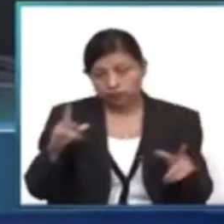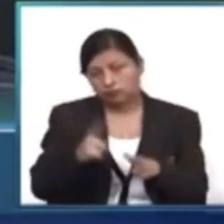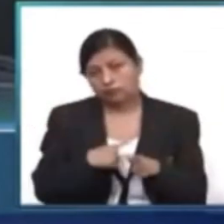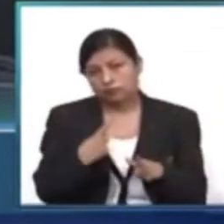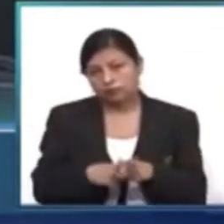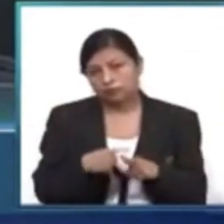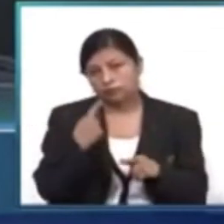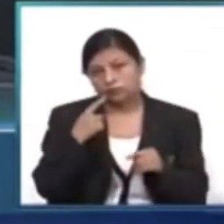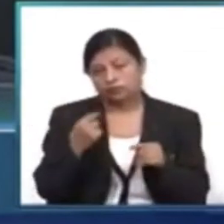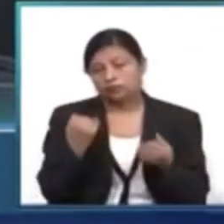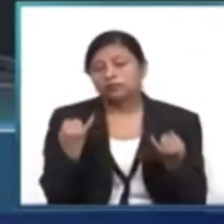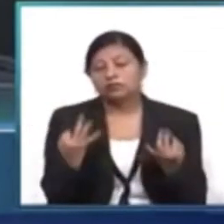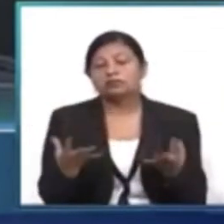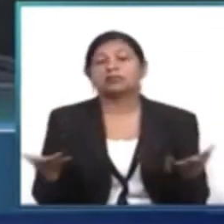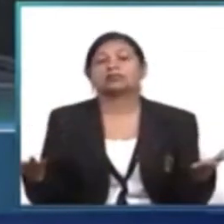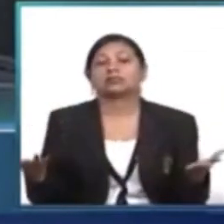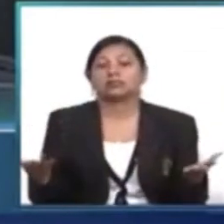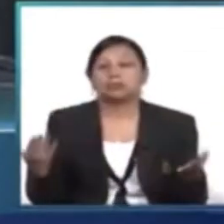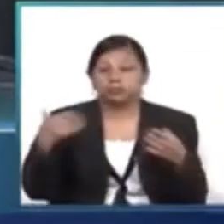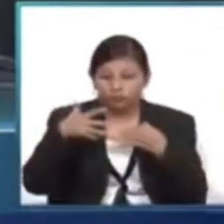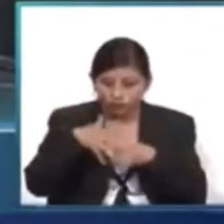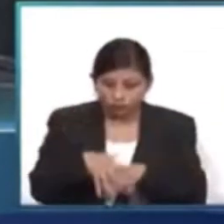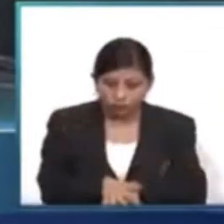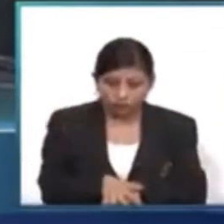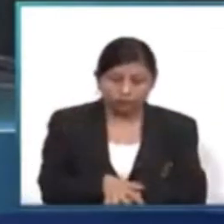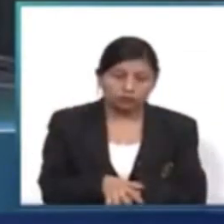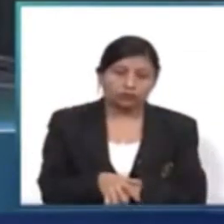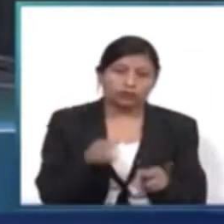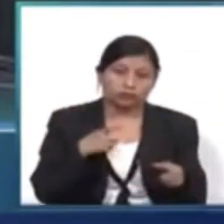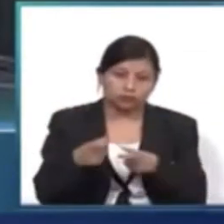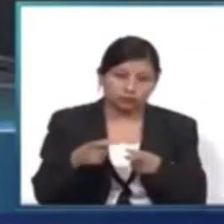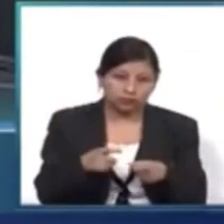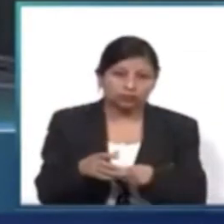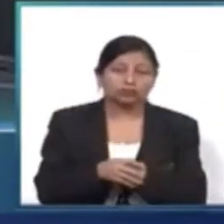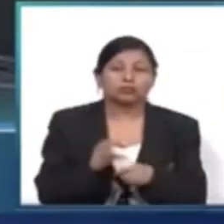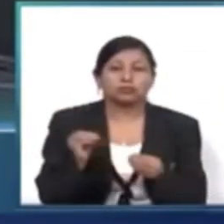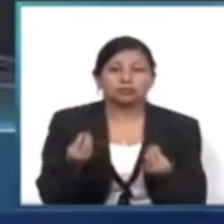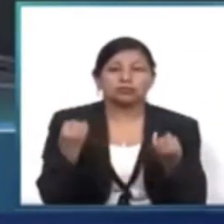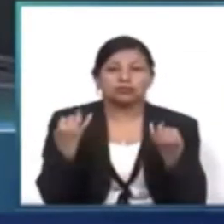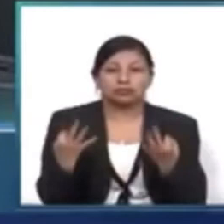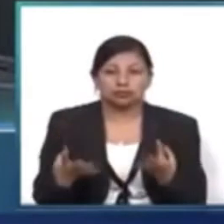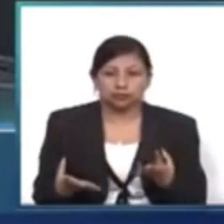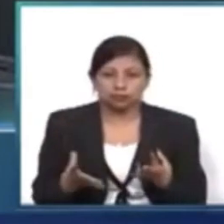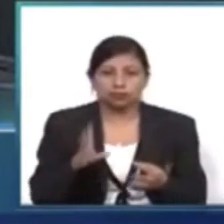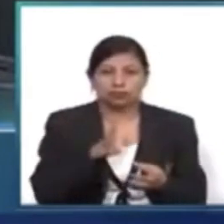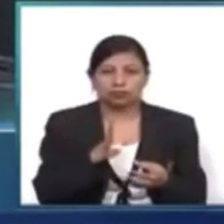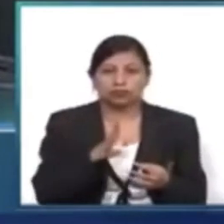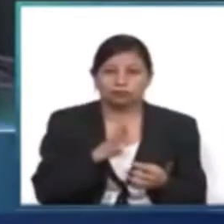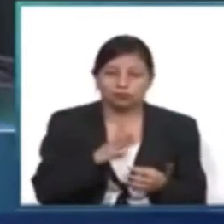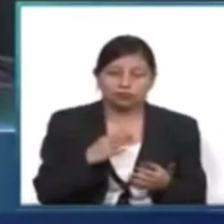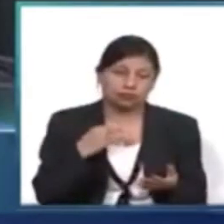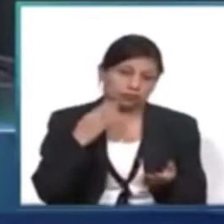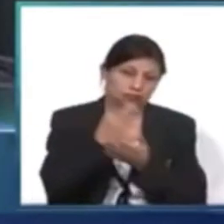estar registrándose, cuándo va a poder integrarse al mecanismo COVAX, qué cantidad de vacuna van a